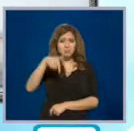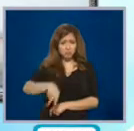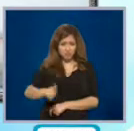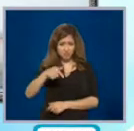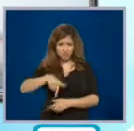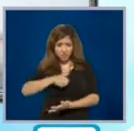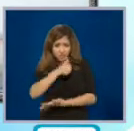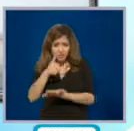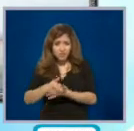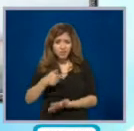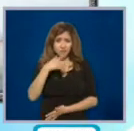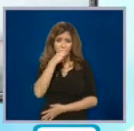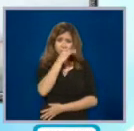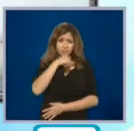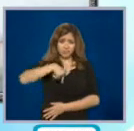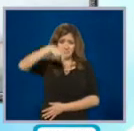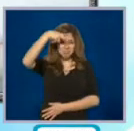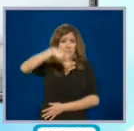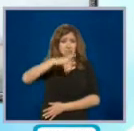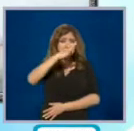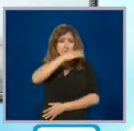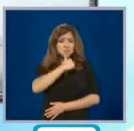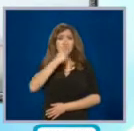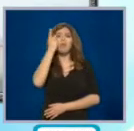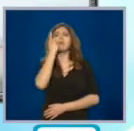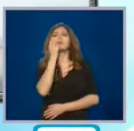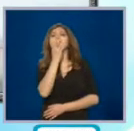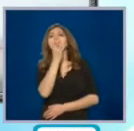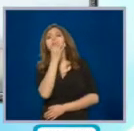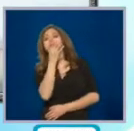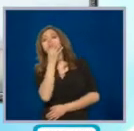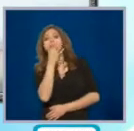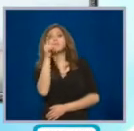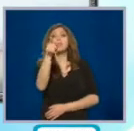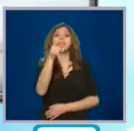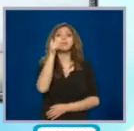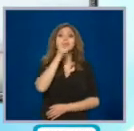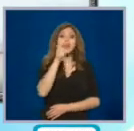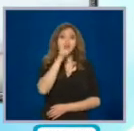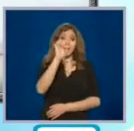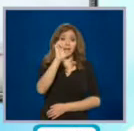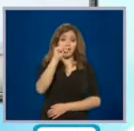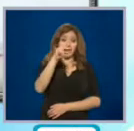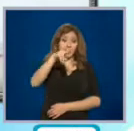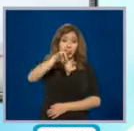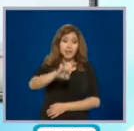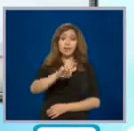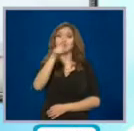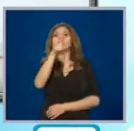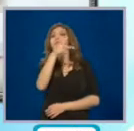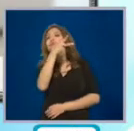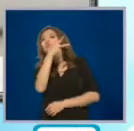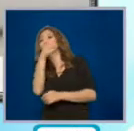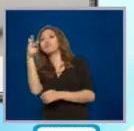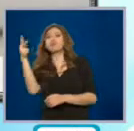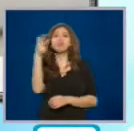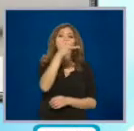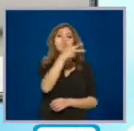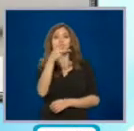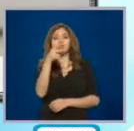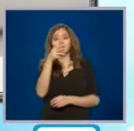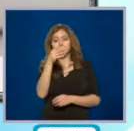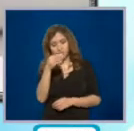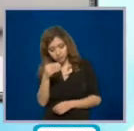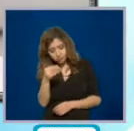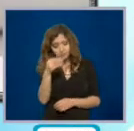lujo, claro, es casi imposible. Mira, ya Enrique Bueno, está en Enrique la se las siesta. echa entre toma y toma. Entre Pero bueno, sección y si hay Estamos en estados-